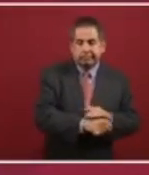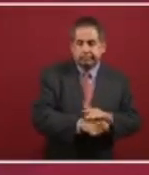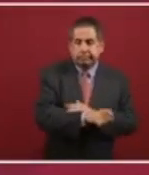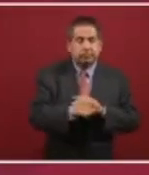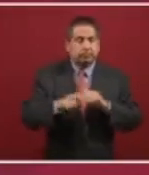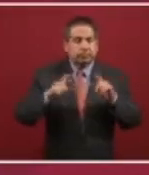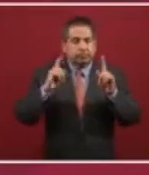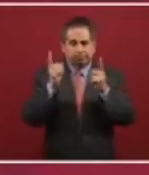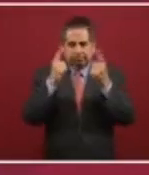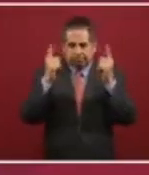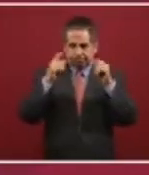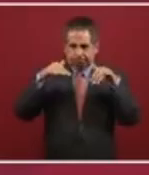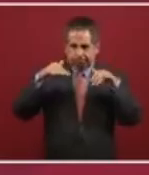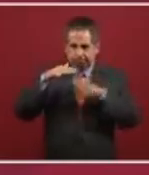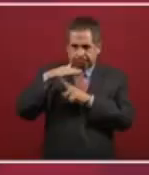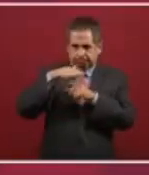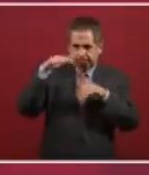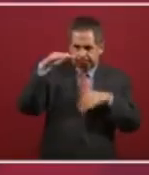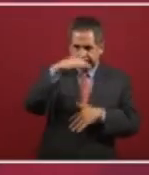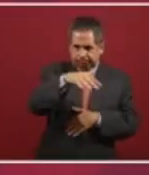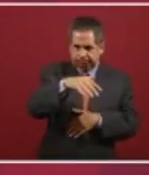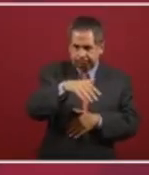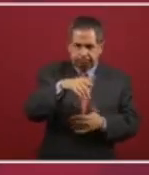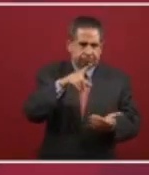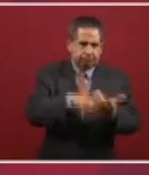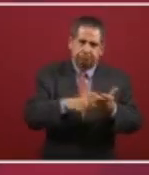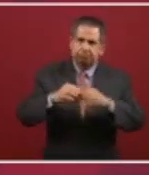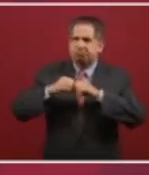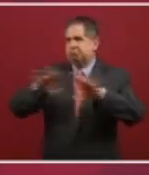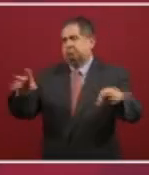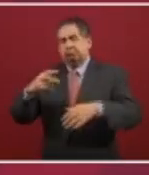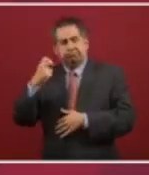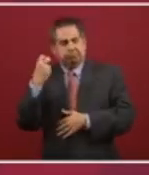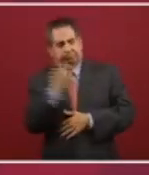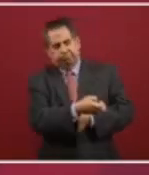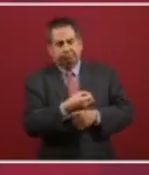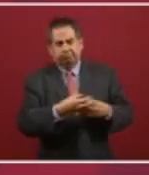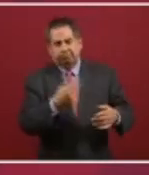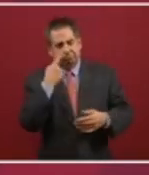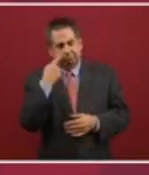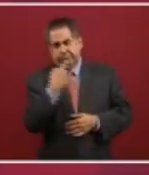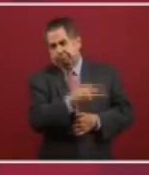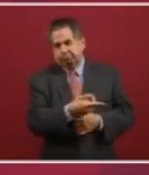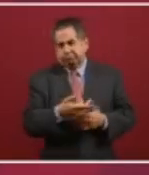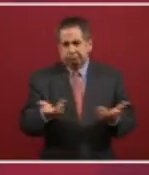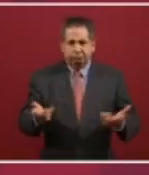drones, claro que lo voy a dar a conocer.